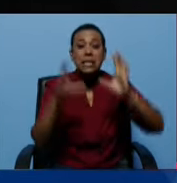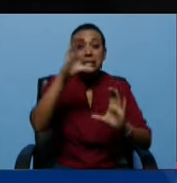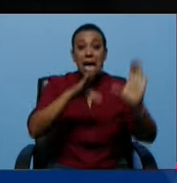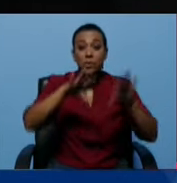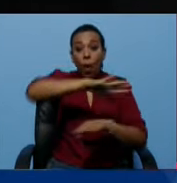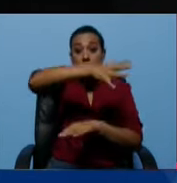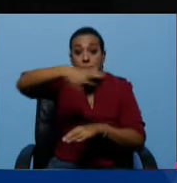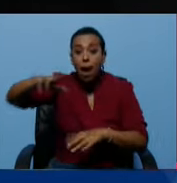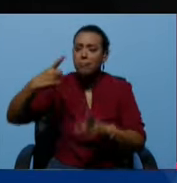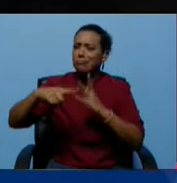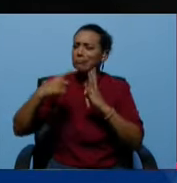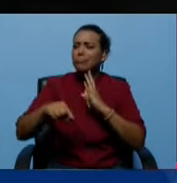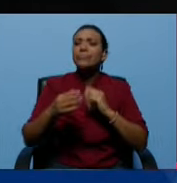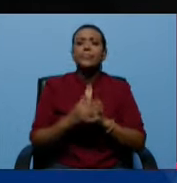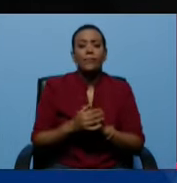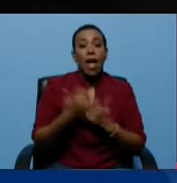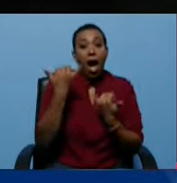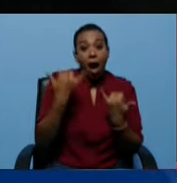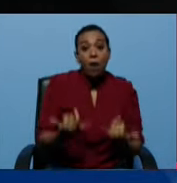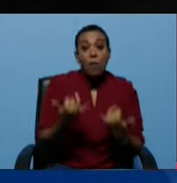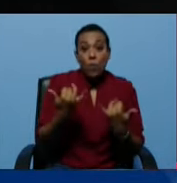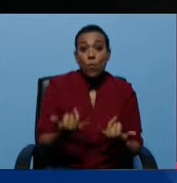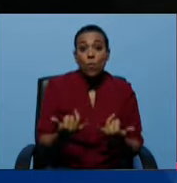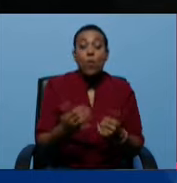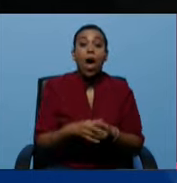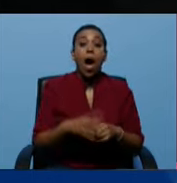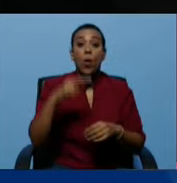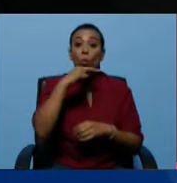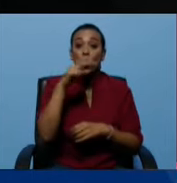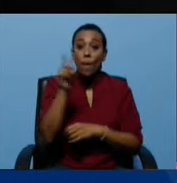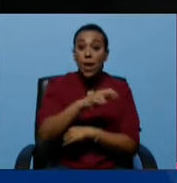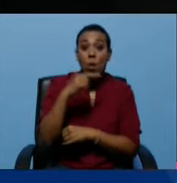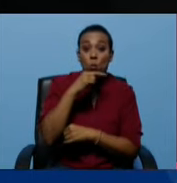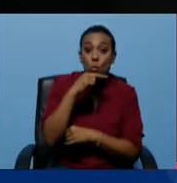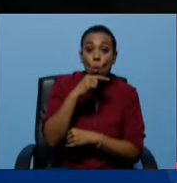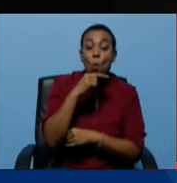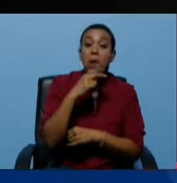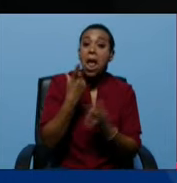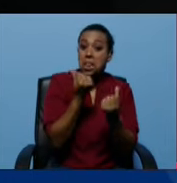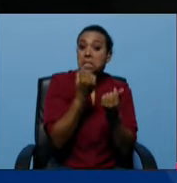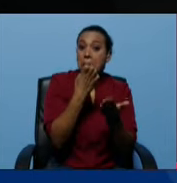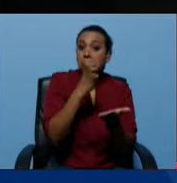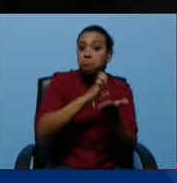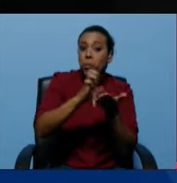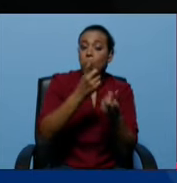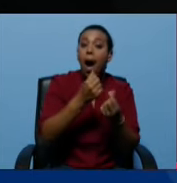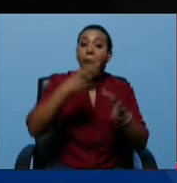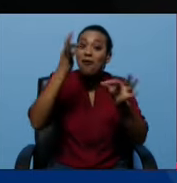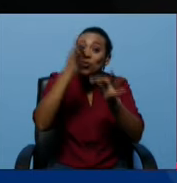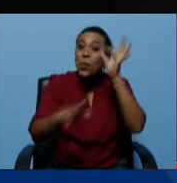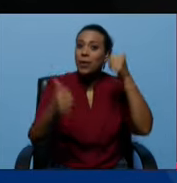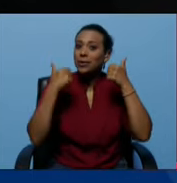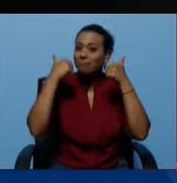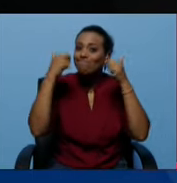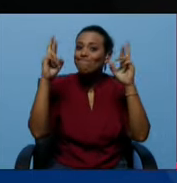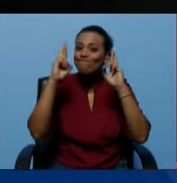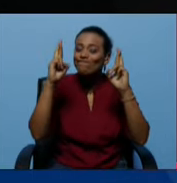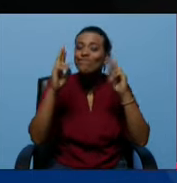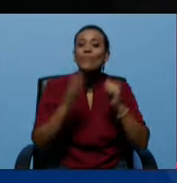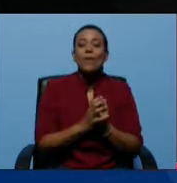mar, etcétera. Y ahora, en octubre, tenemos la plática, afortunadamente,